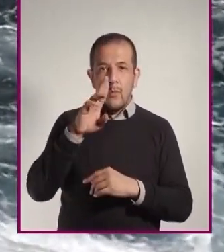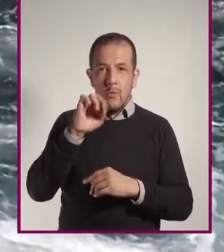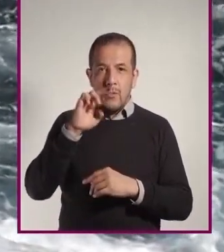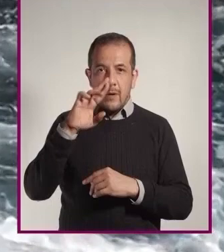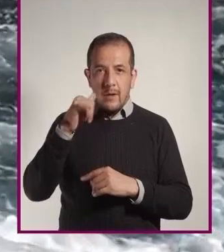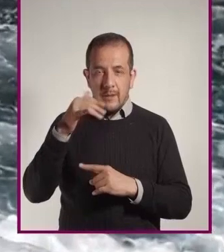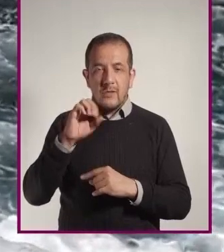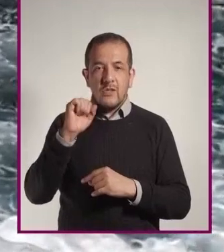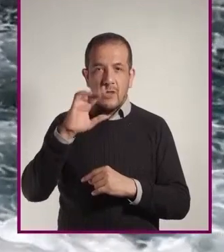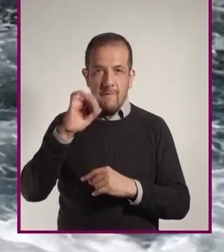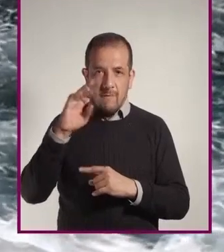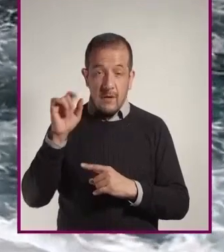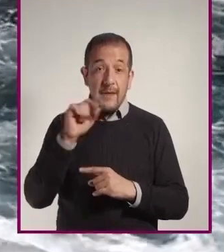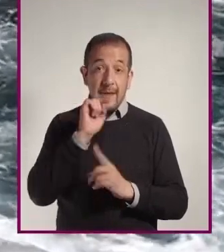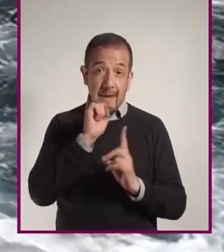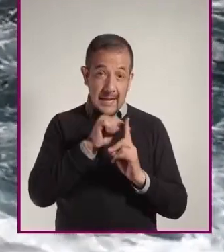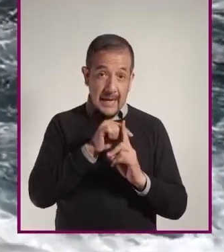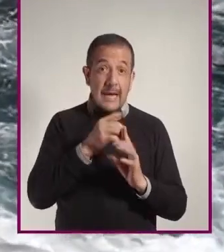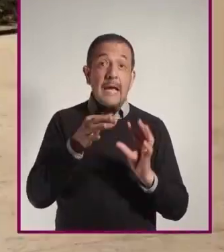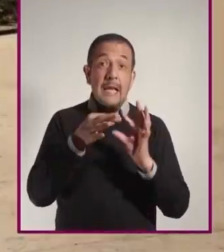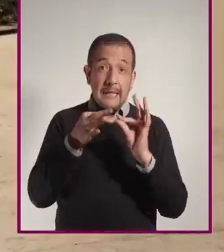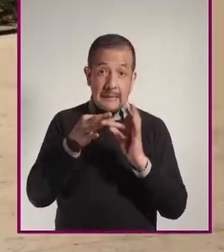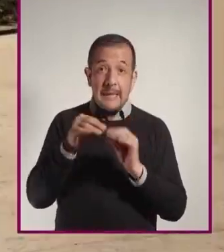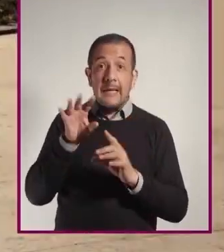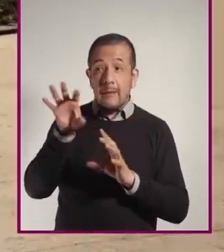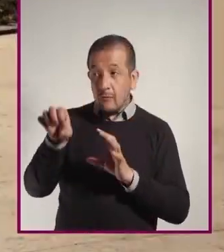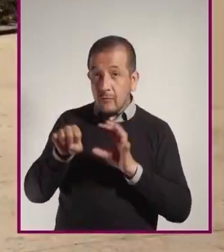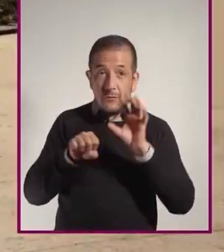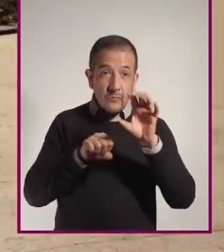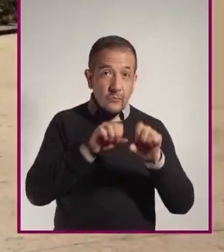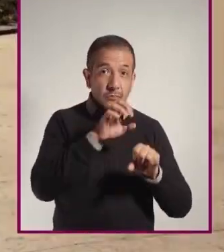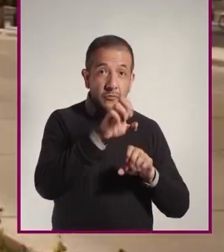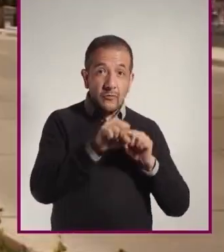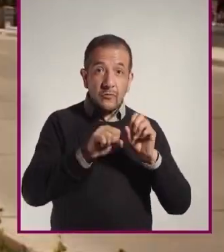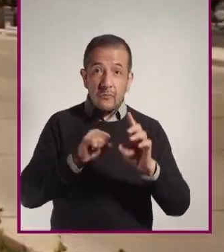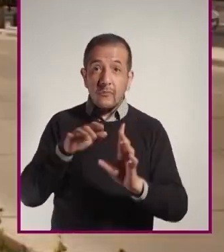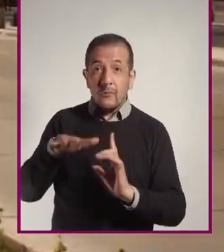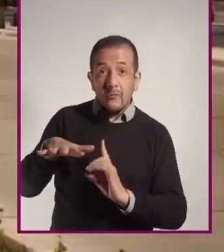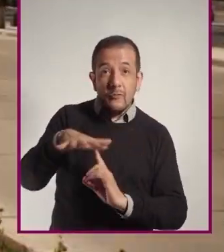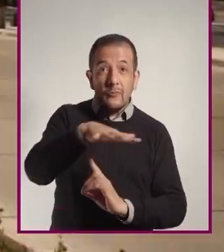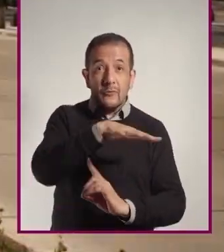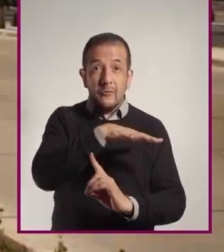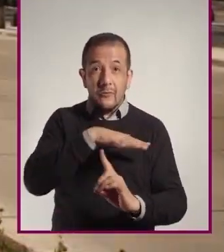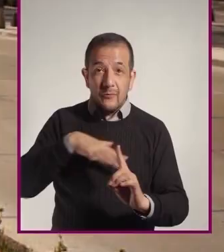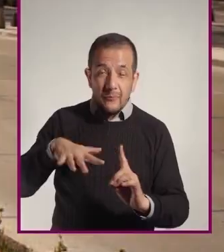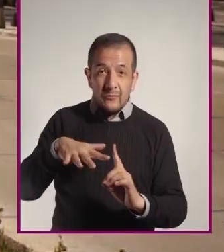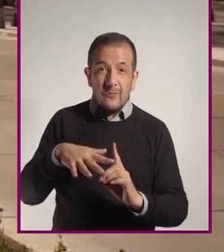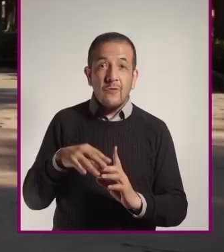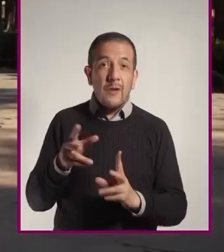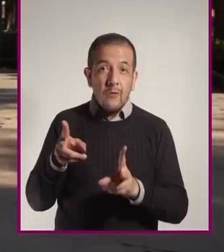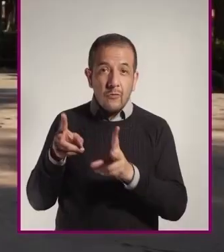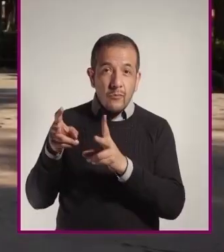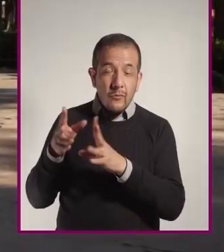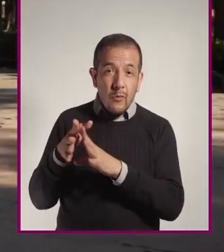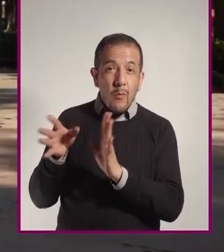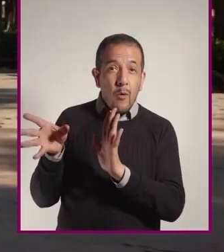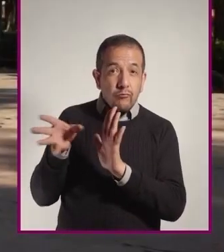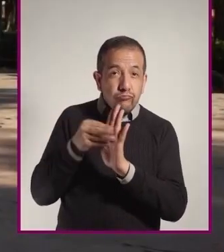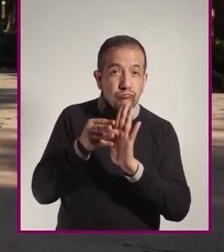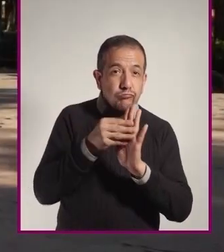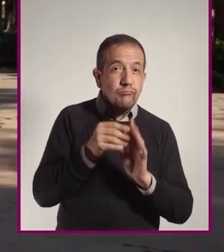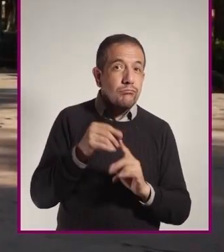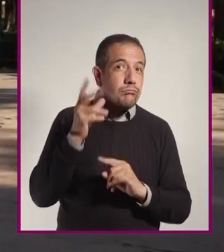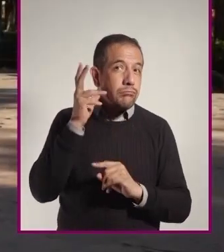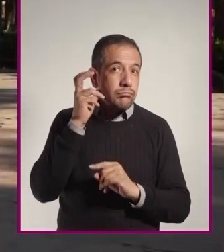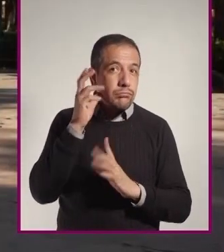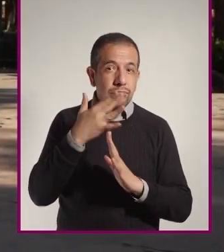se refiere a la suma de elementos sonoros que integran un entorno, ambiente o territorio. Todas las